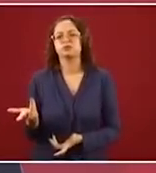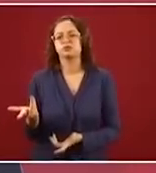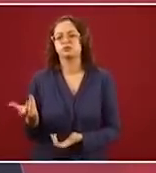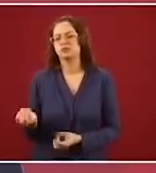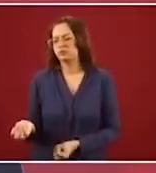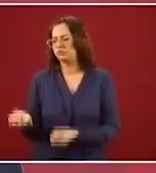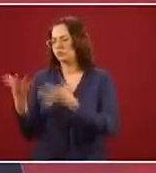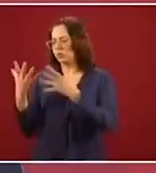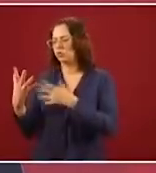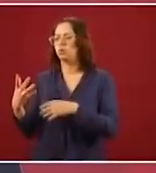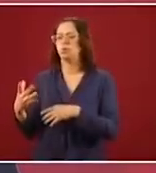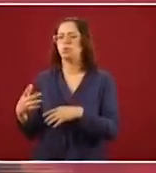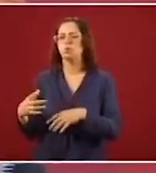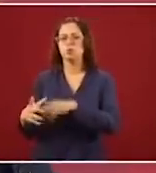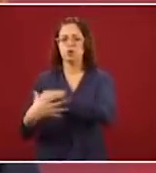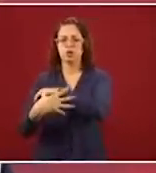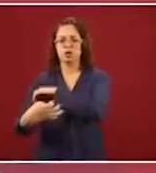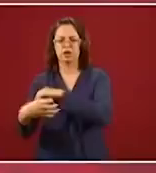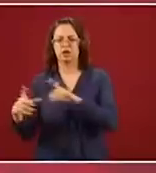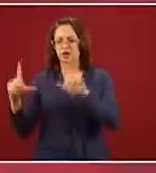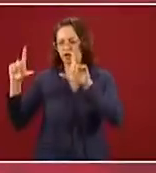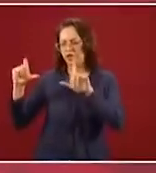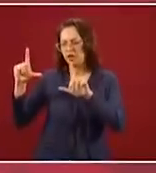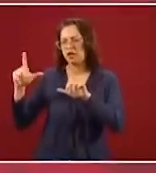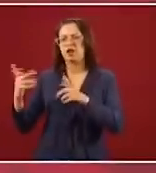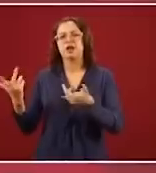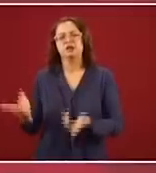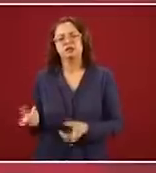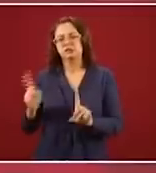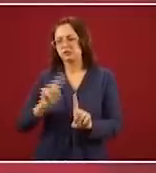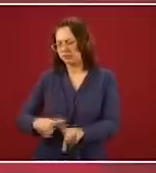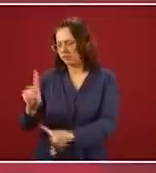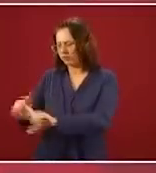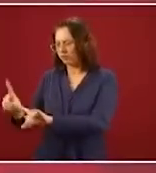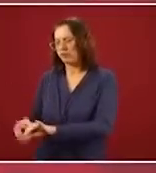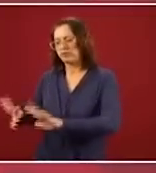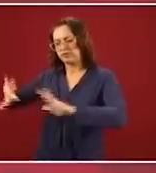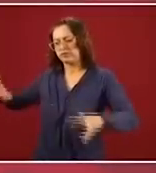cuántos equipos de rayos X, ya tenemos